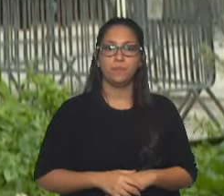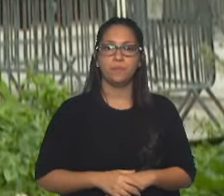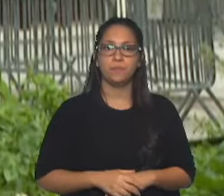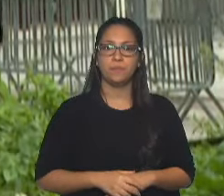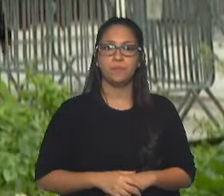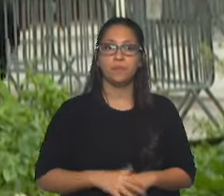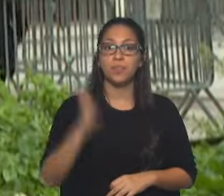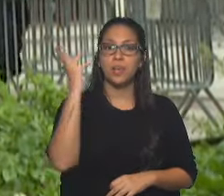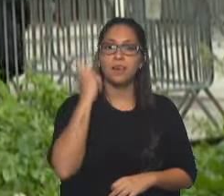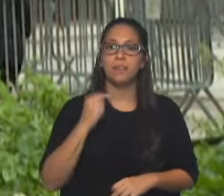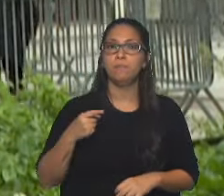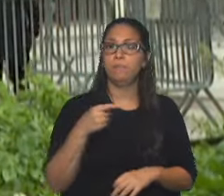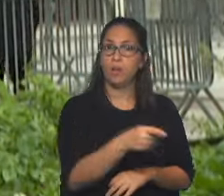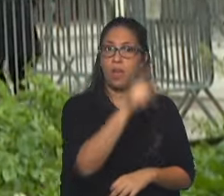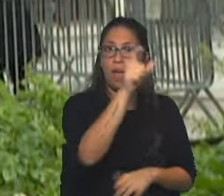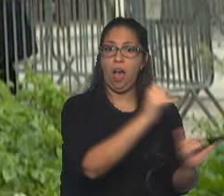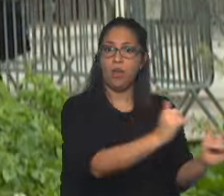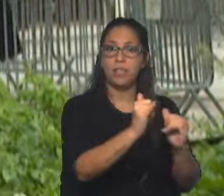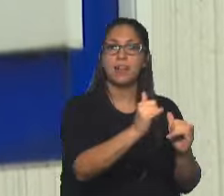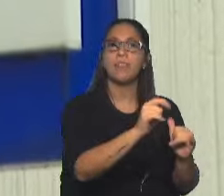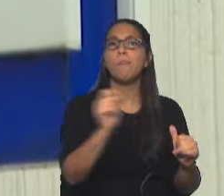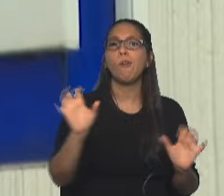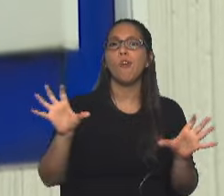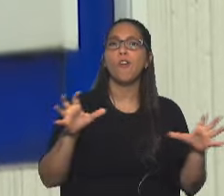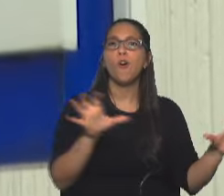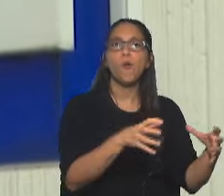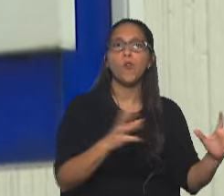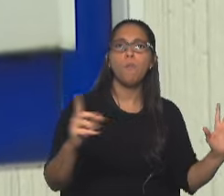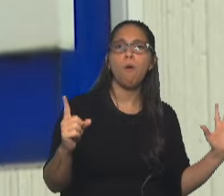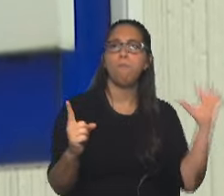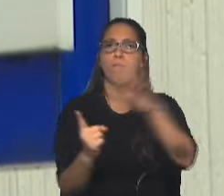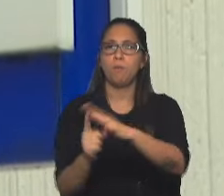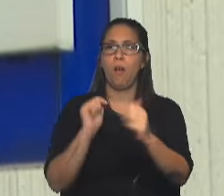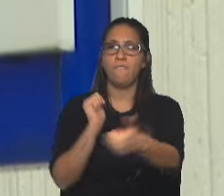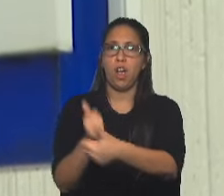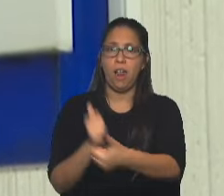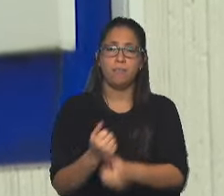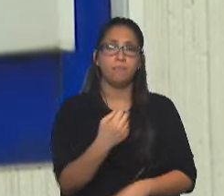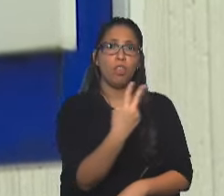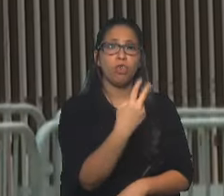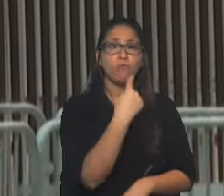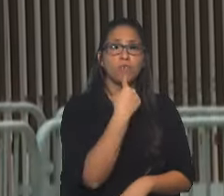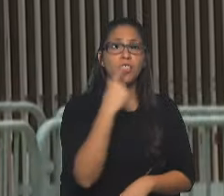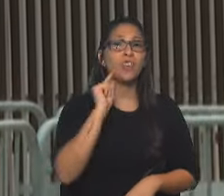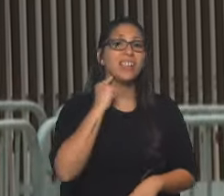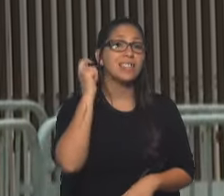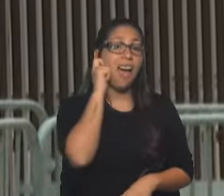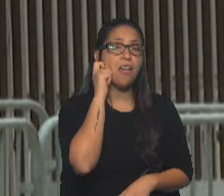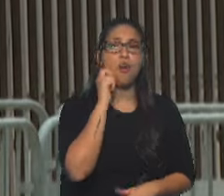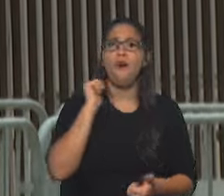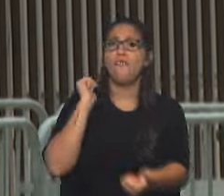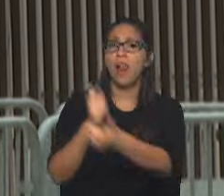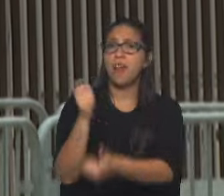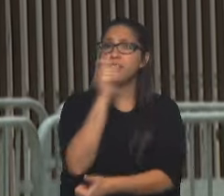Francia, imputan a adolescentes por violar en grupo. La justicia imputó a dos chicos de 13 años por violar y amenazar de muerte a una